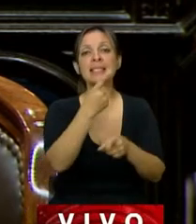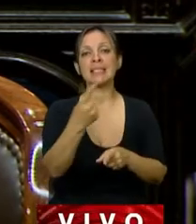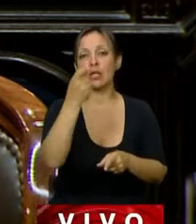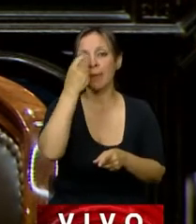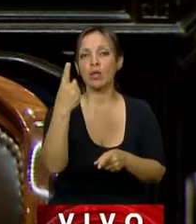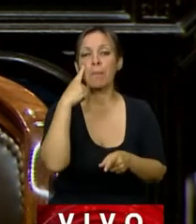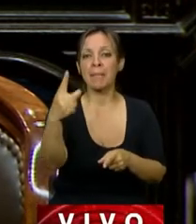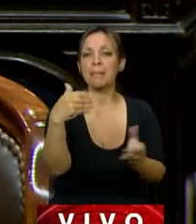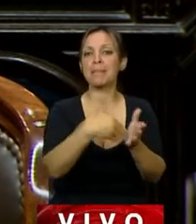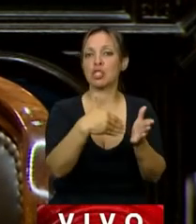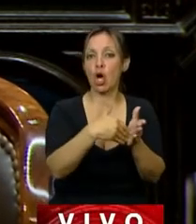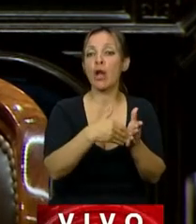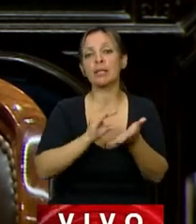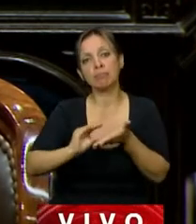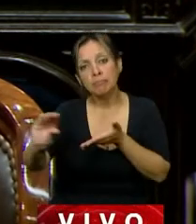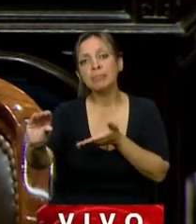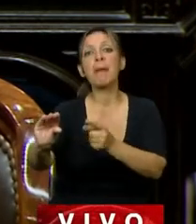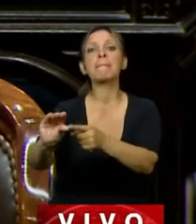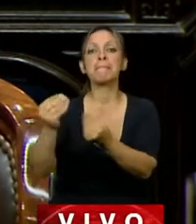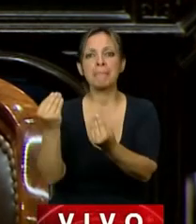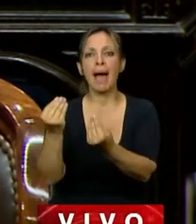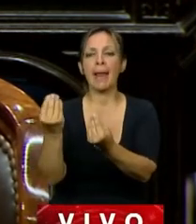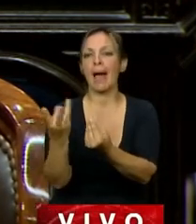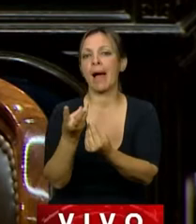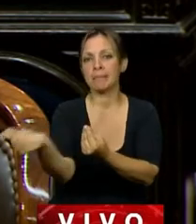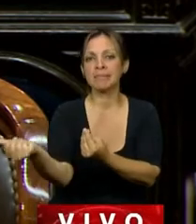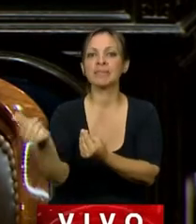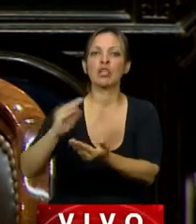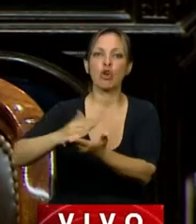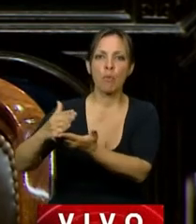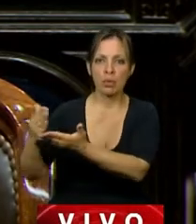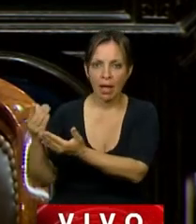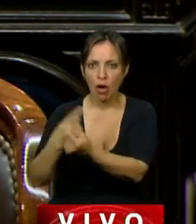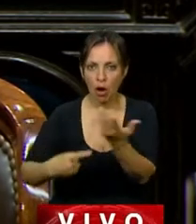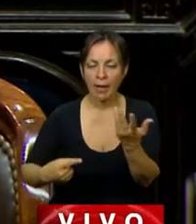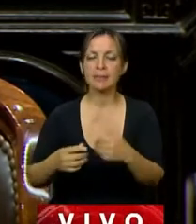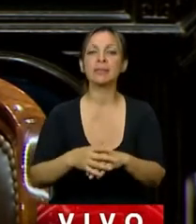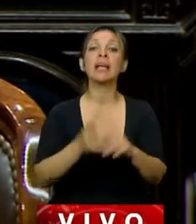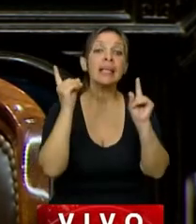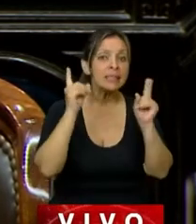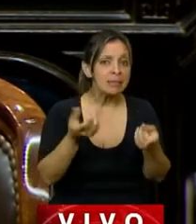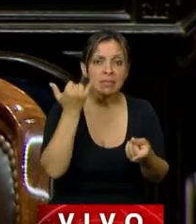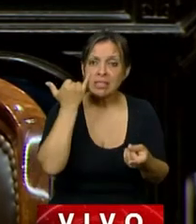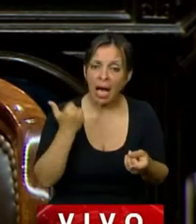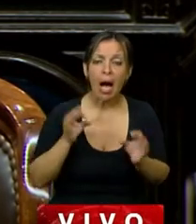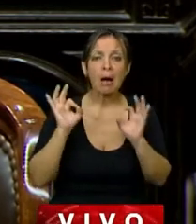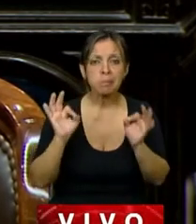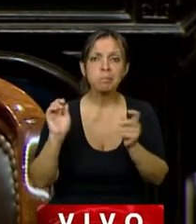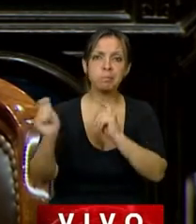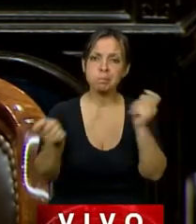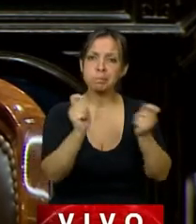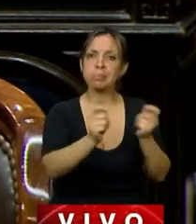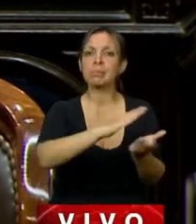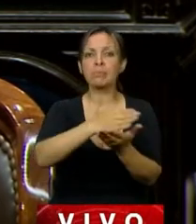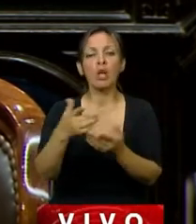mil millones para la adquisición de computadoras y porque se han distribuido ya computadoras